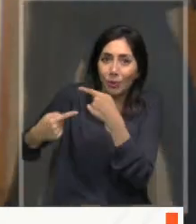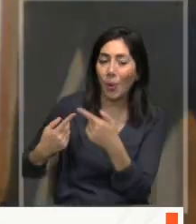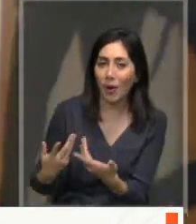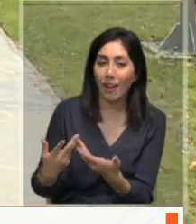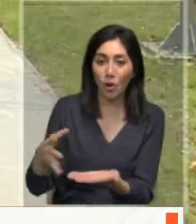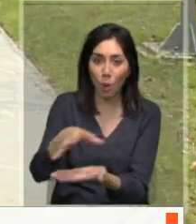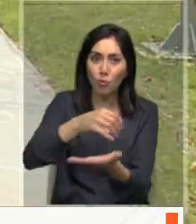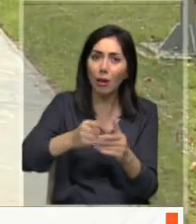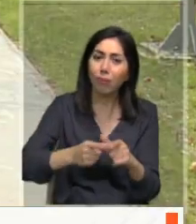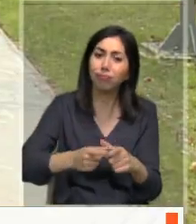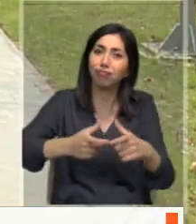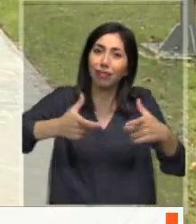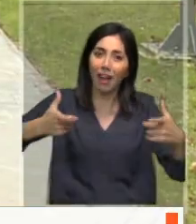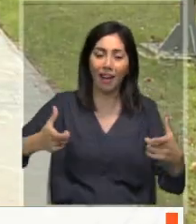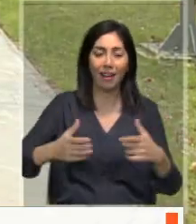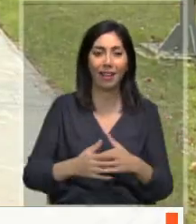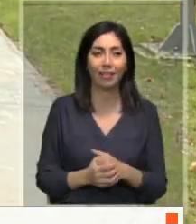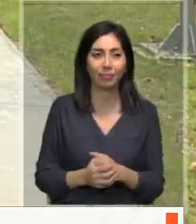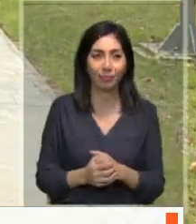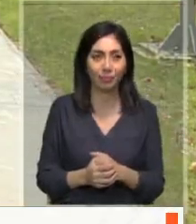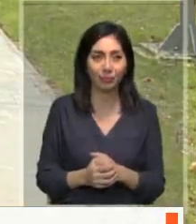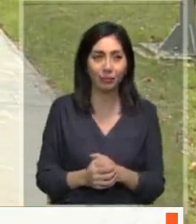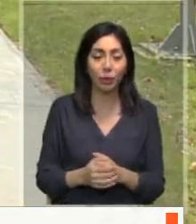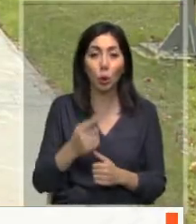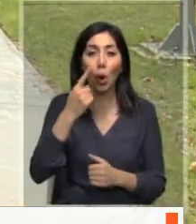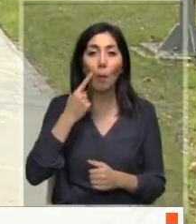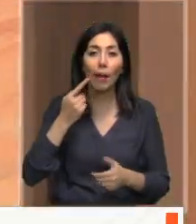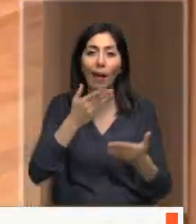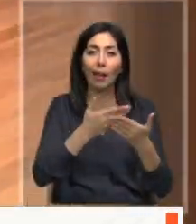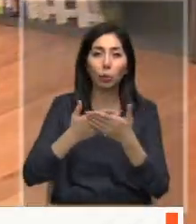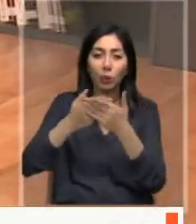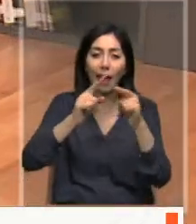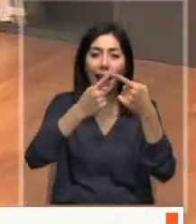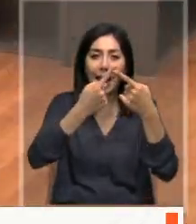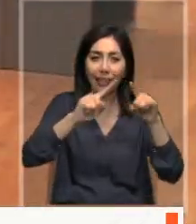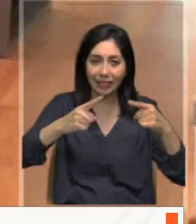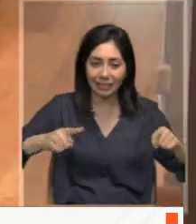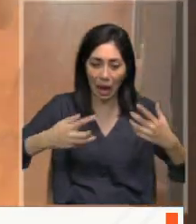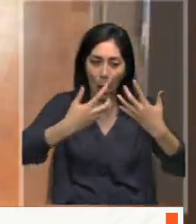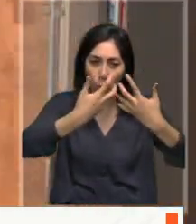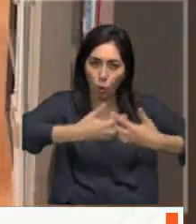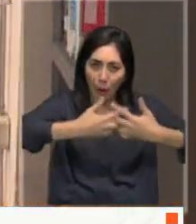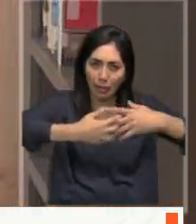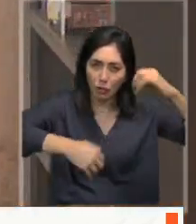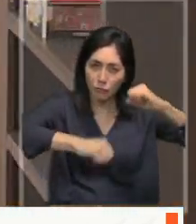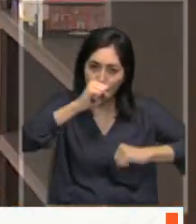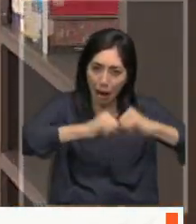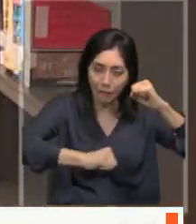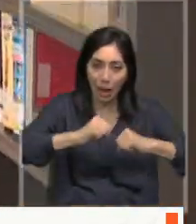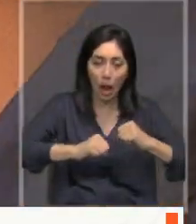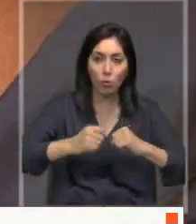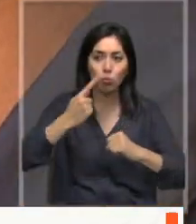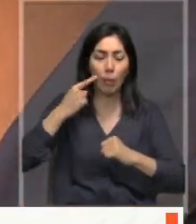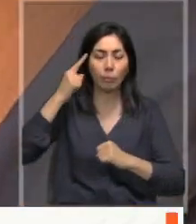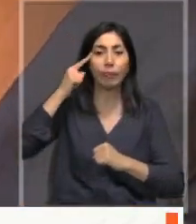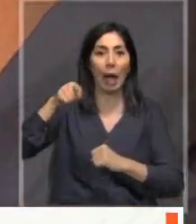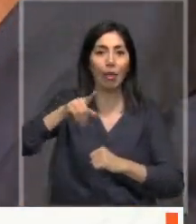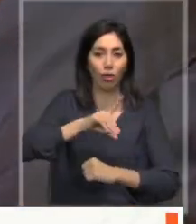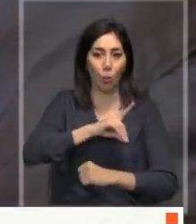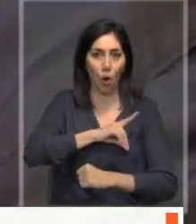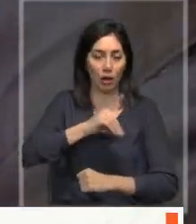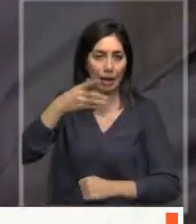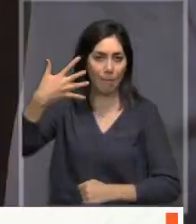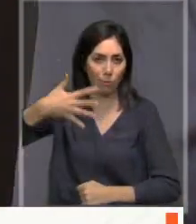comuna crezca. Jean Paul estudia electricidad y automatización industrial. Para él este campus es más que importante, porque sin